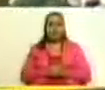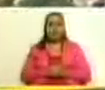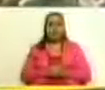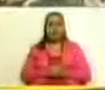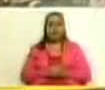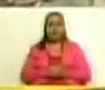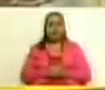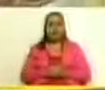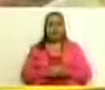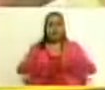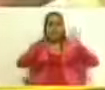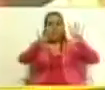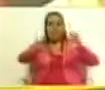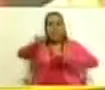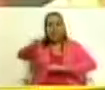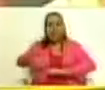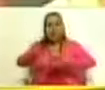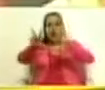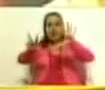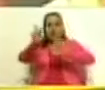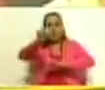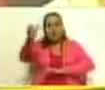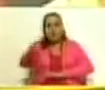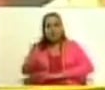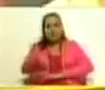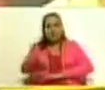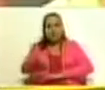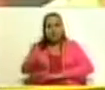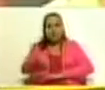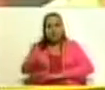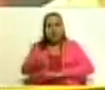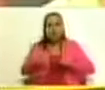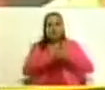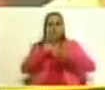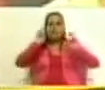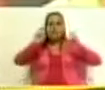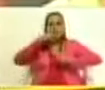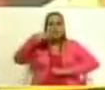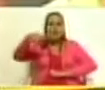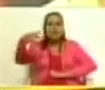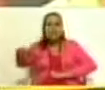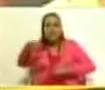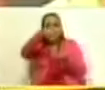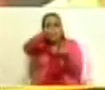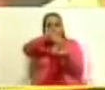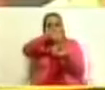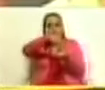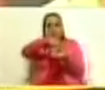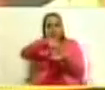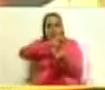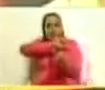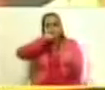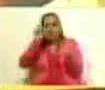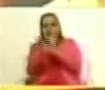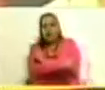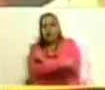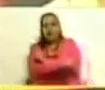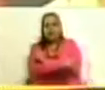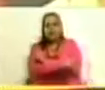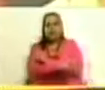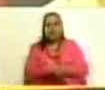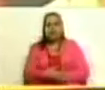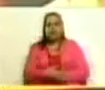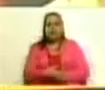El 10.8% a la T de política, participación, transformación del Estado y